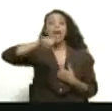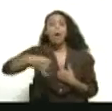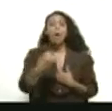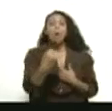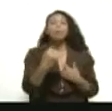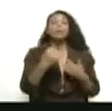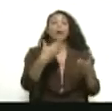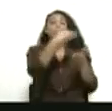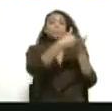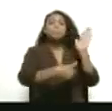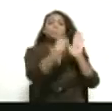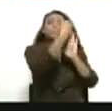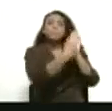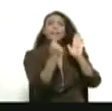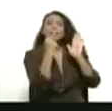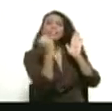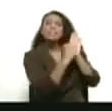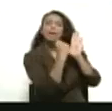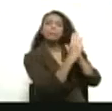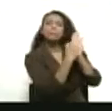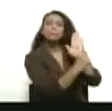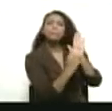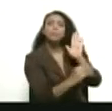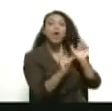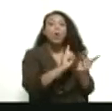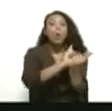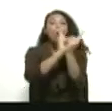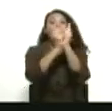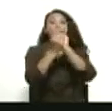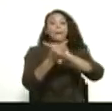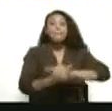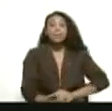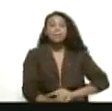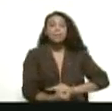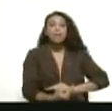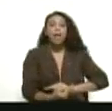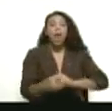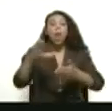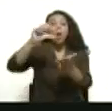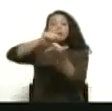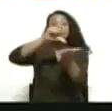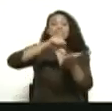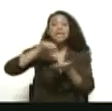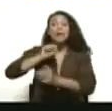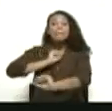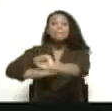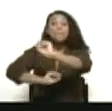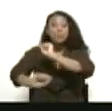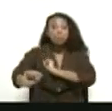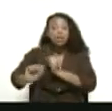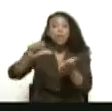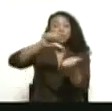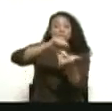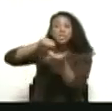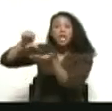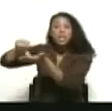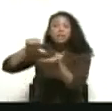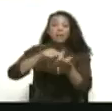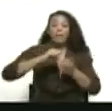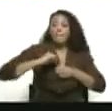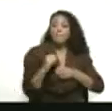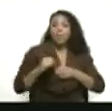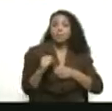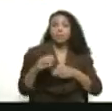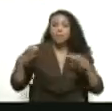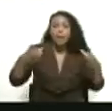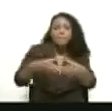del TCJ en este evento, de convertir los centros preventivos de estación de,